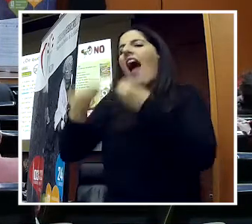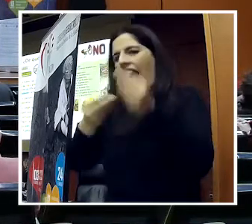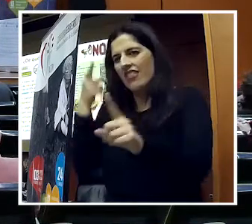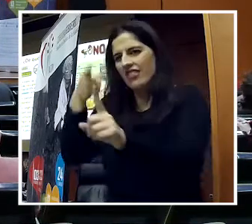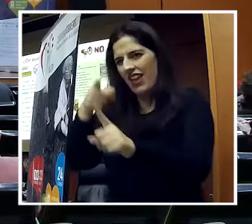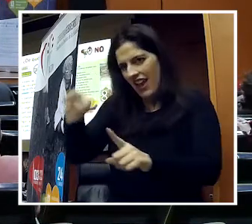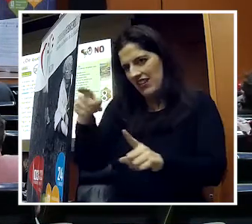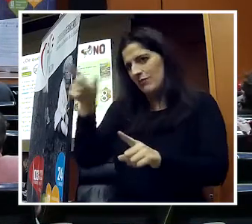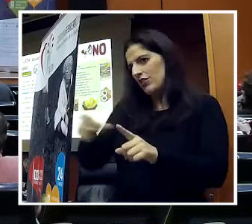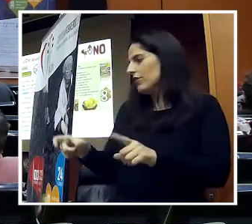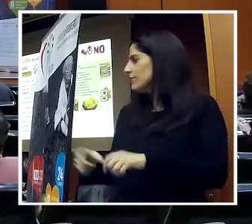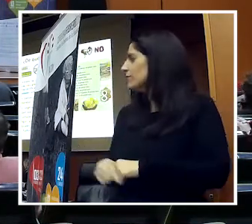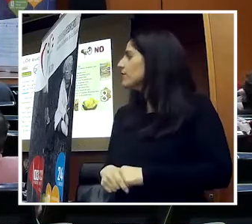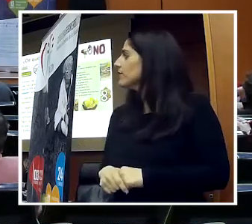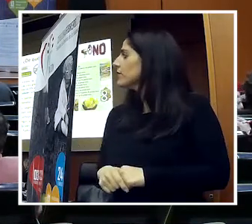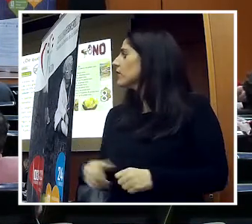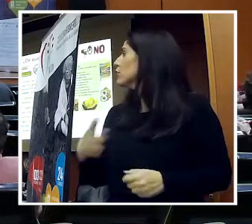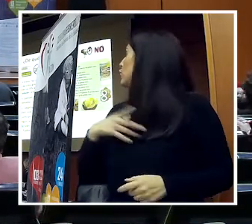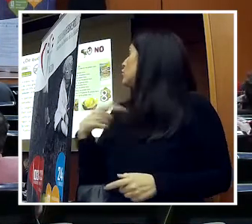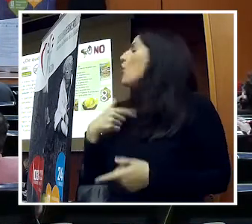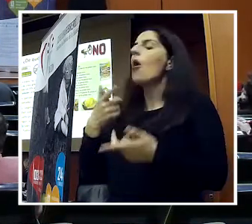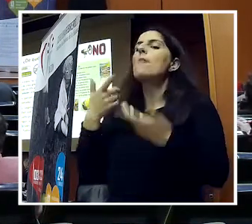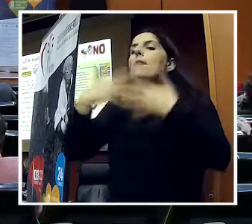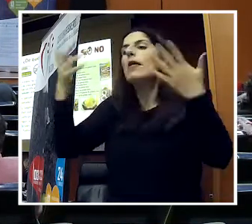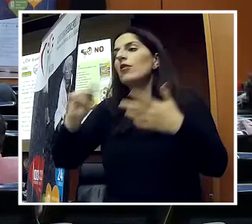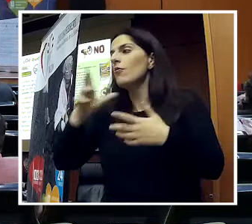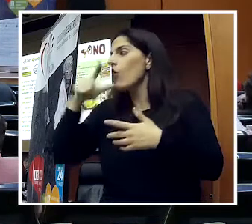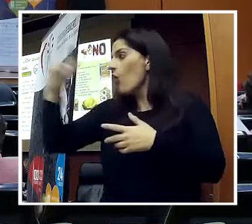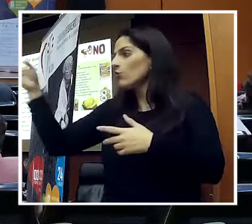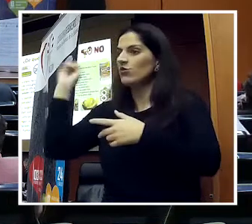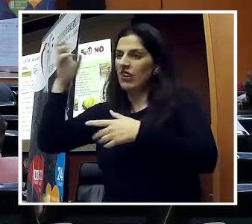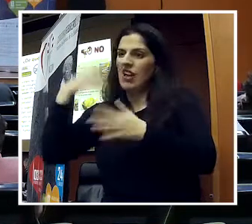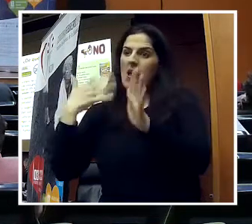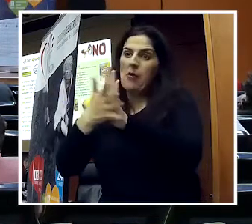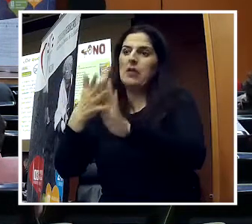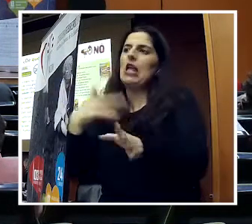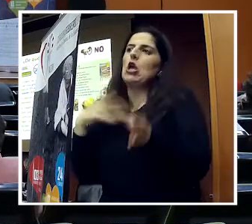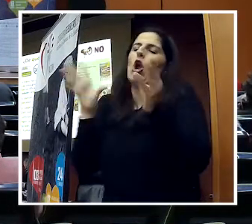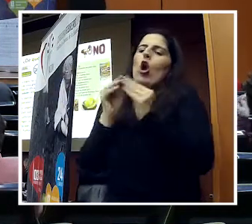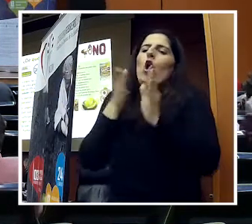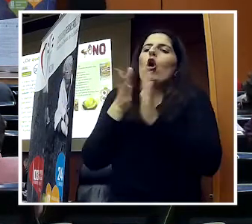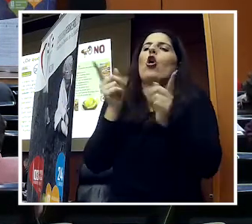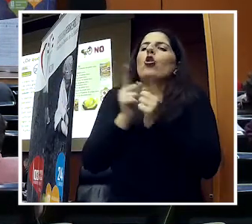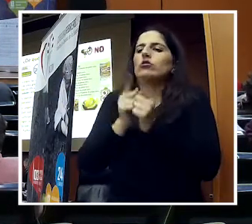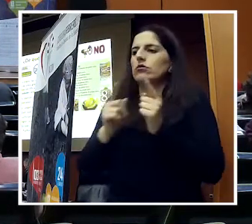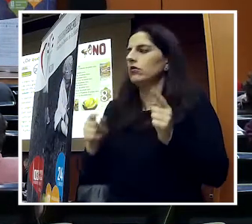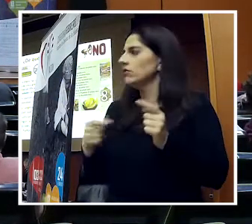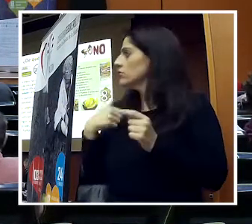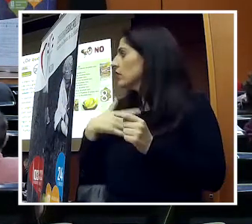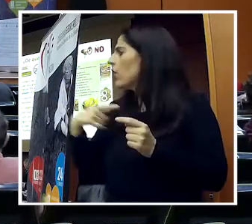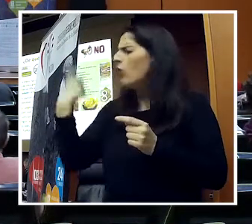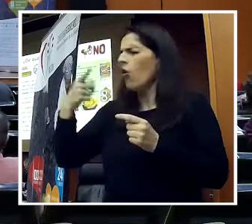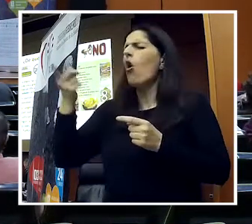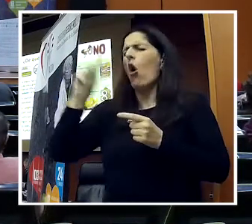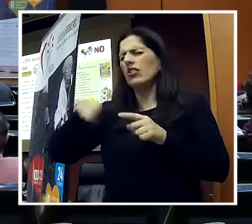Solamente 2 cosas, porque no quiero introducirme en otras charlas y en otras ponencias que van a venir posteriormente. Yo quería dejar este punto, seguro que vamos a retomar este